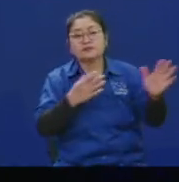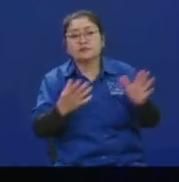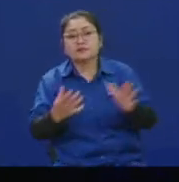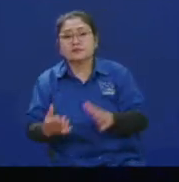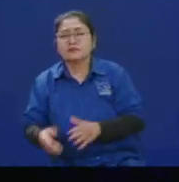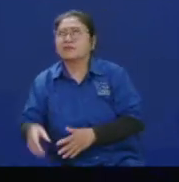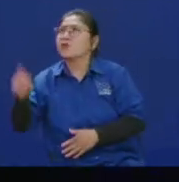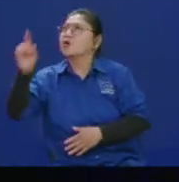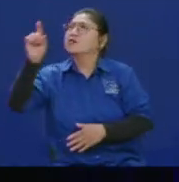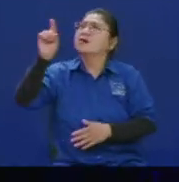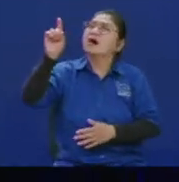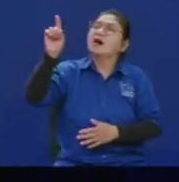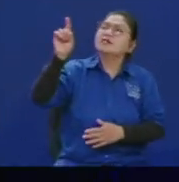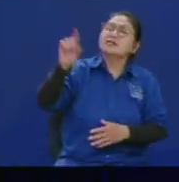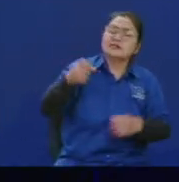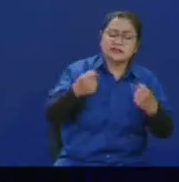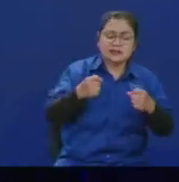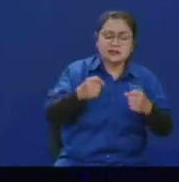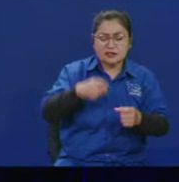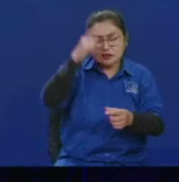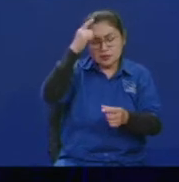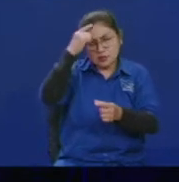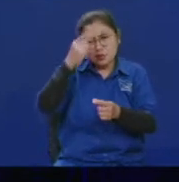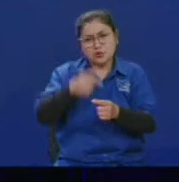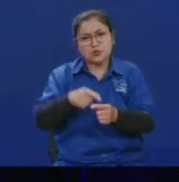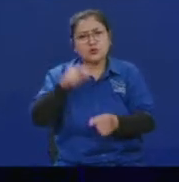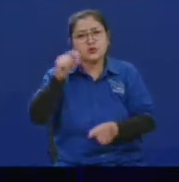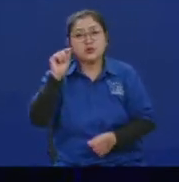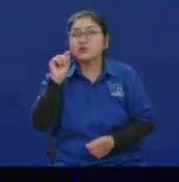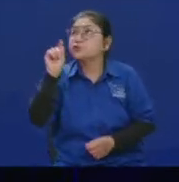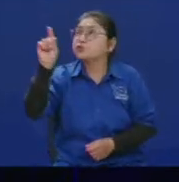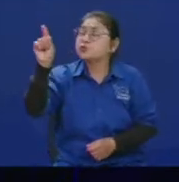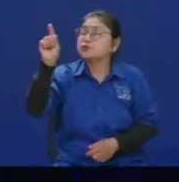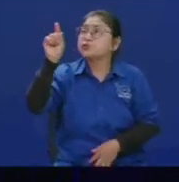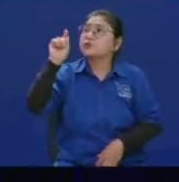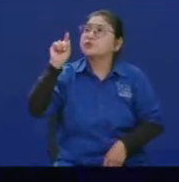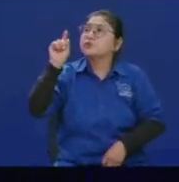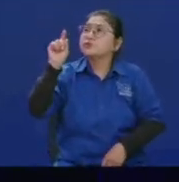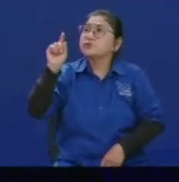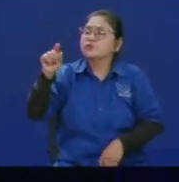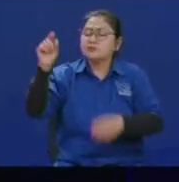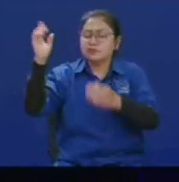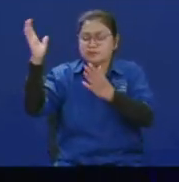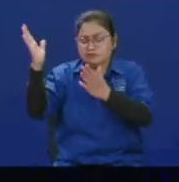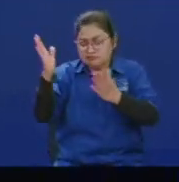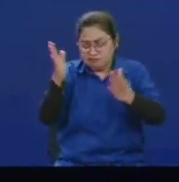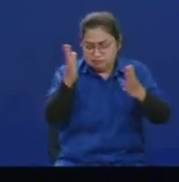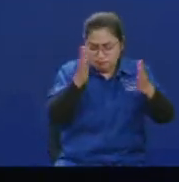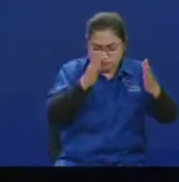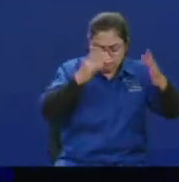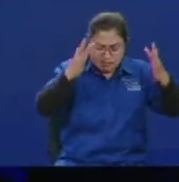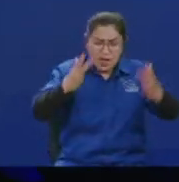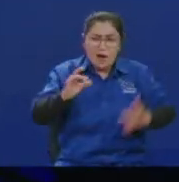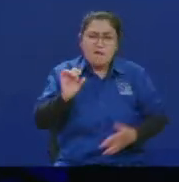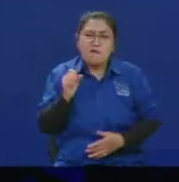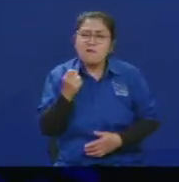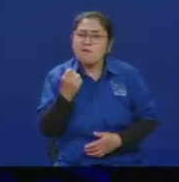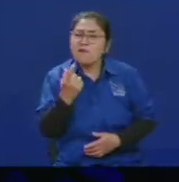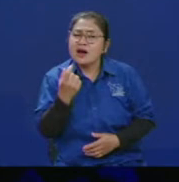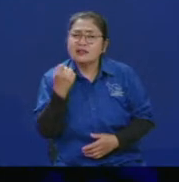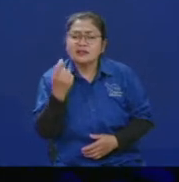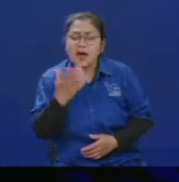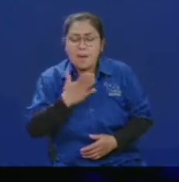Así eres tú, tú, tú. Pones lo que falta,